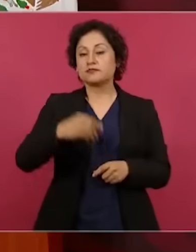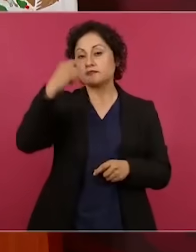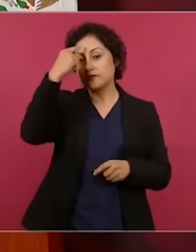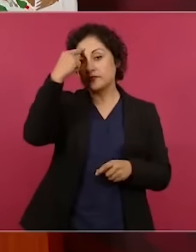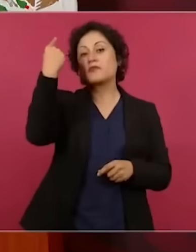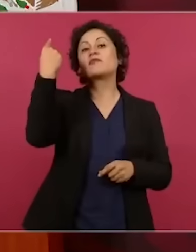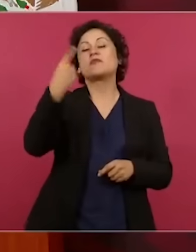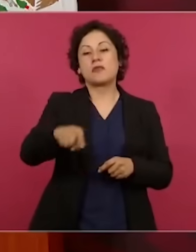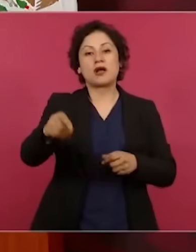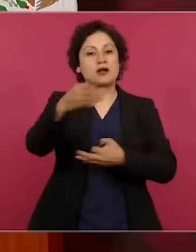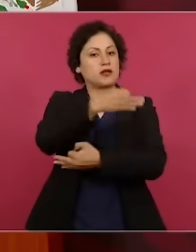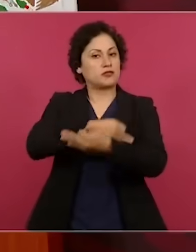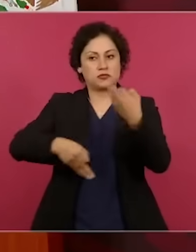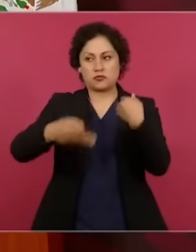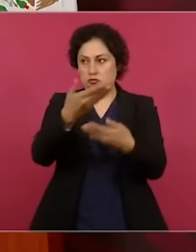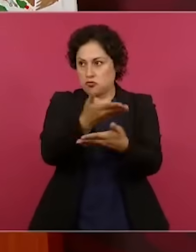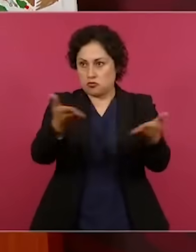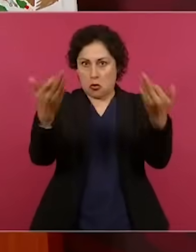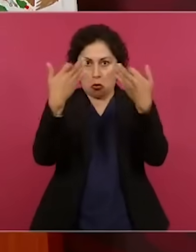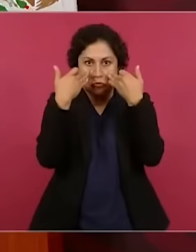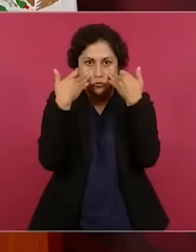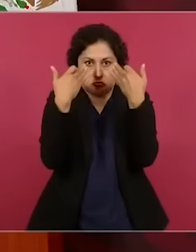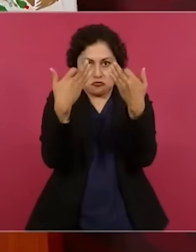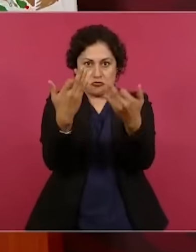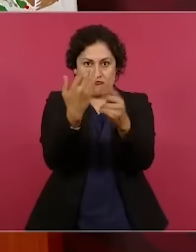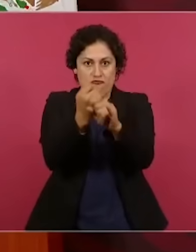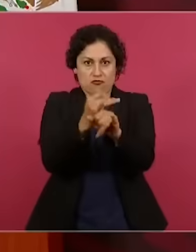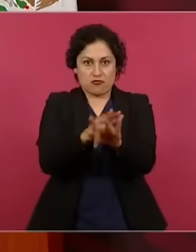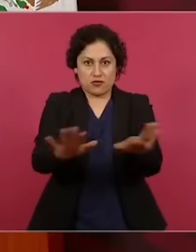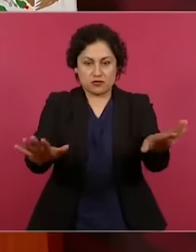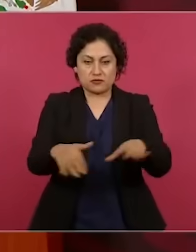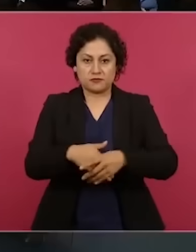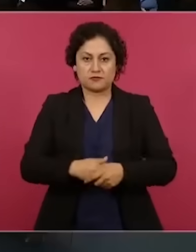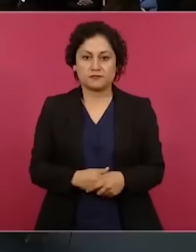tengamos todos la información.